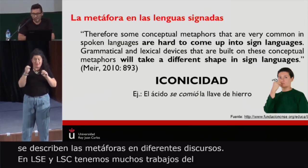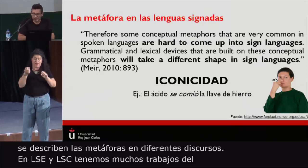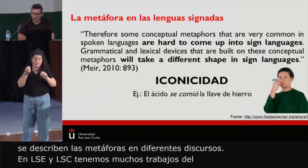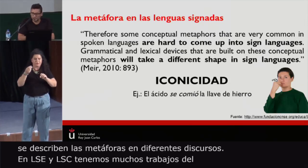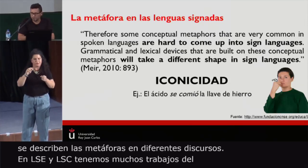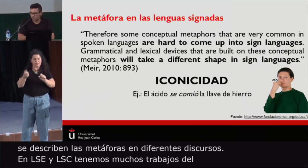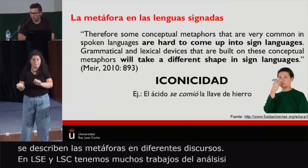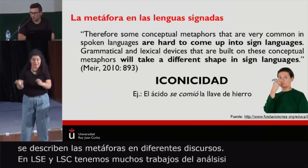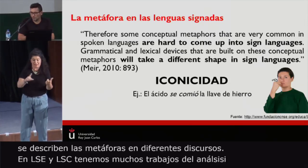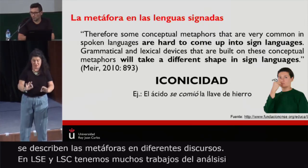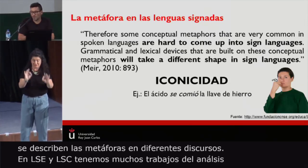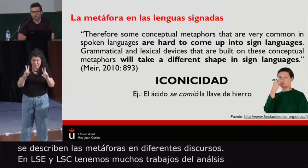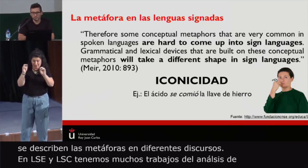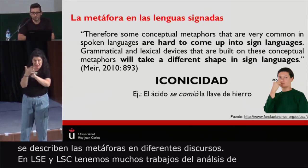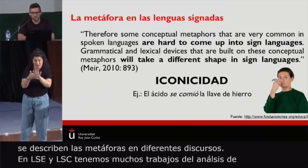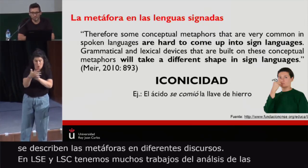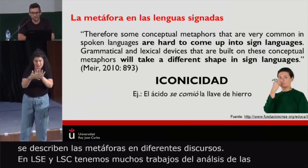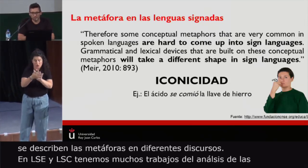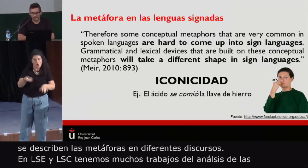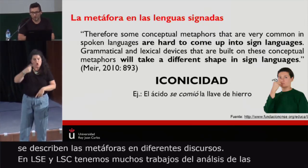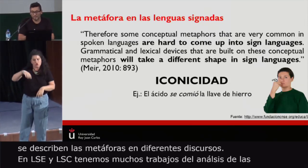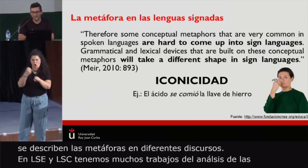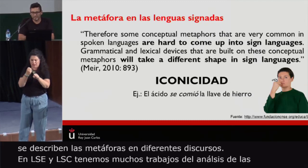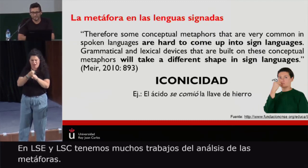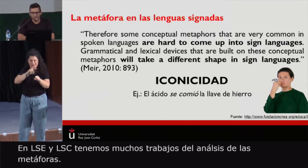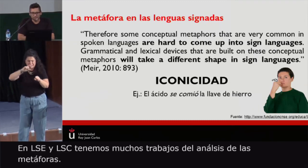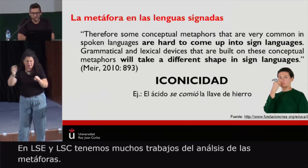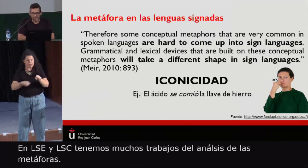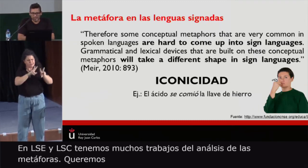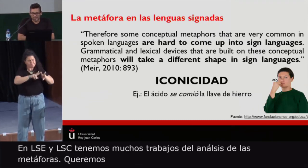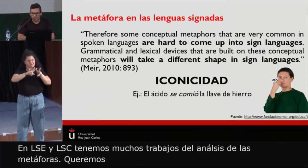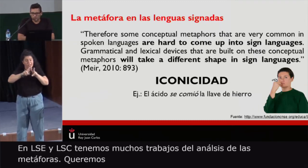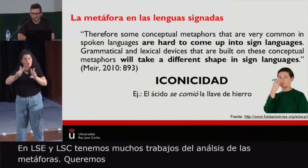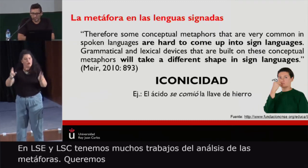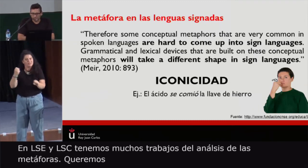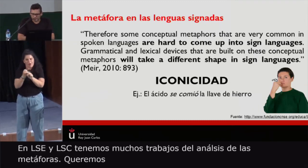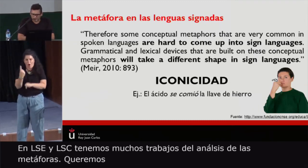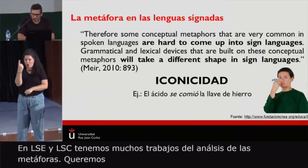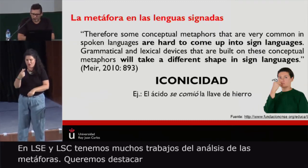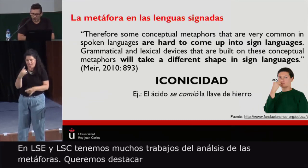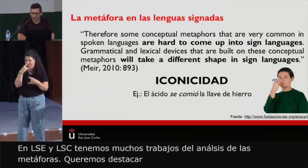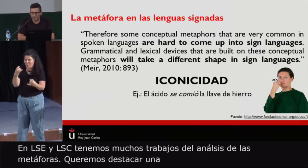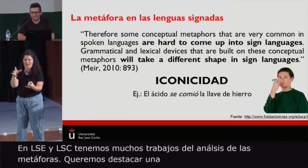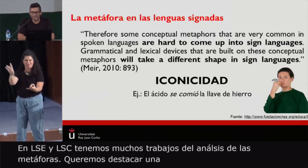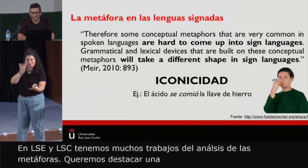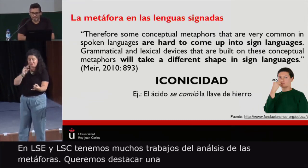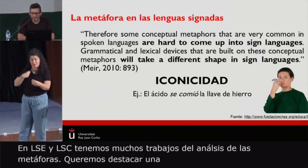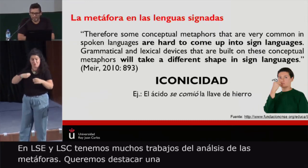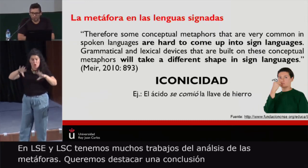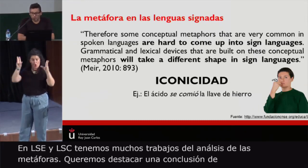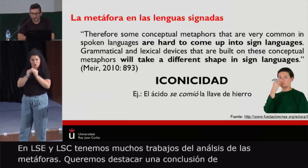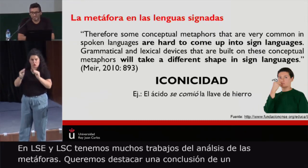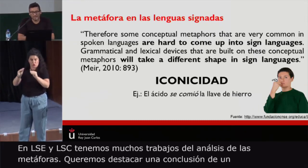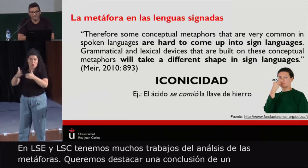destacar una conclusión del trabajo de Meir. Esta autora lo que nos dice es